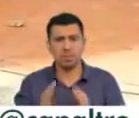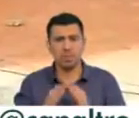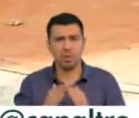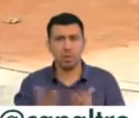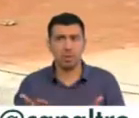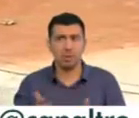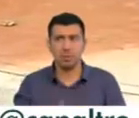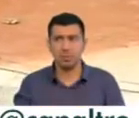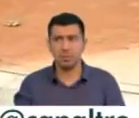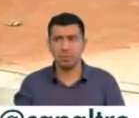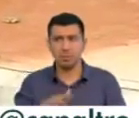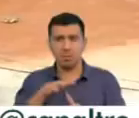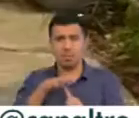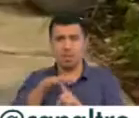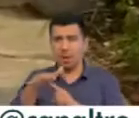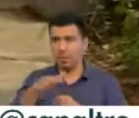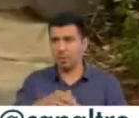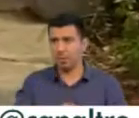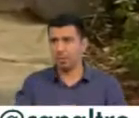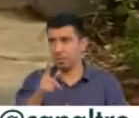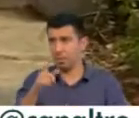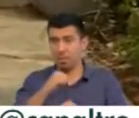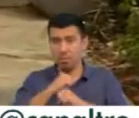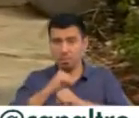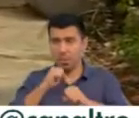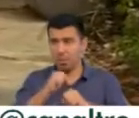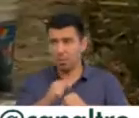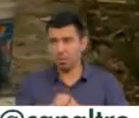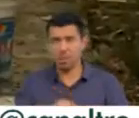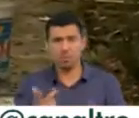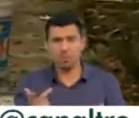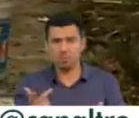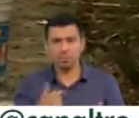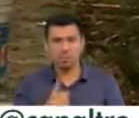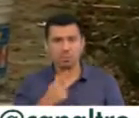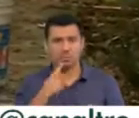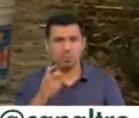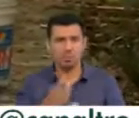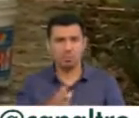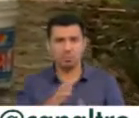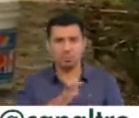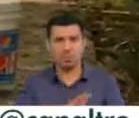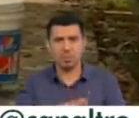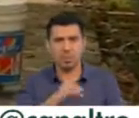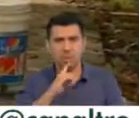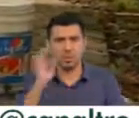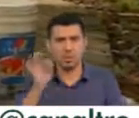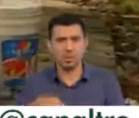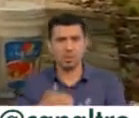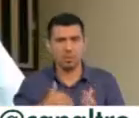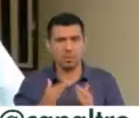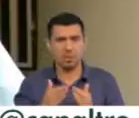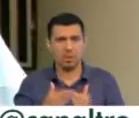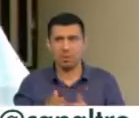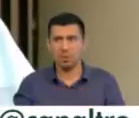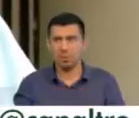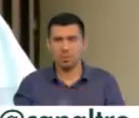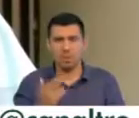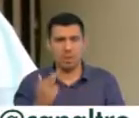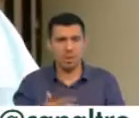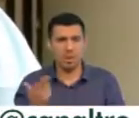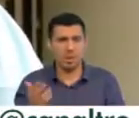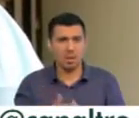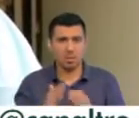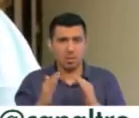afectados dicen que esta demolición puede generar inseguridad en el sector que estamos en riesgo así como quedamos